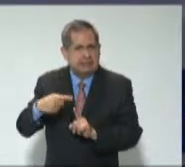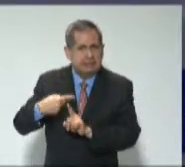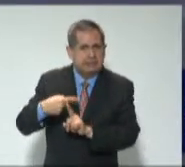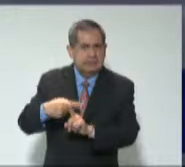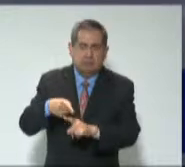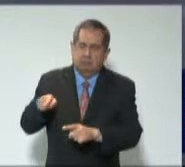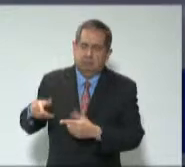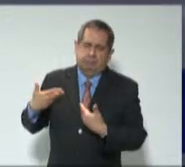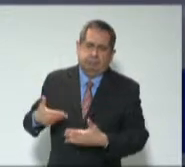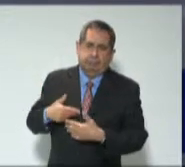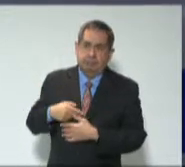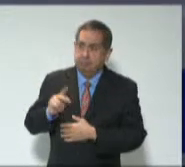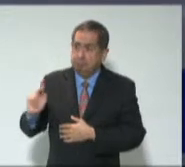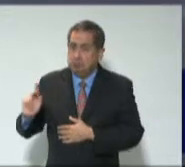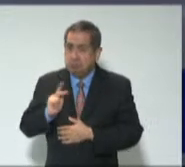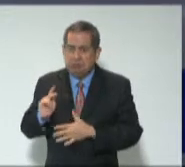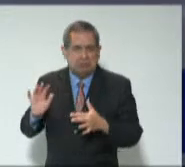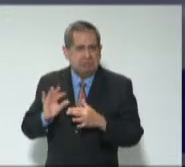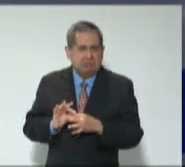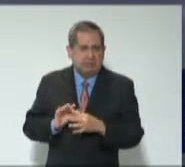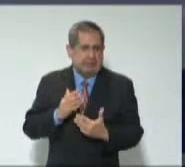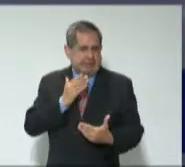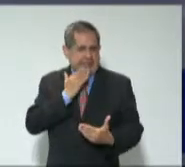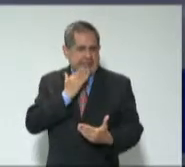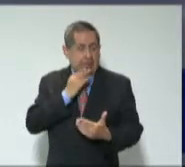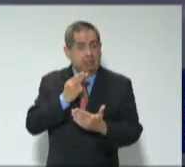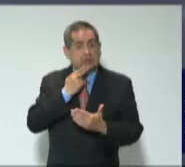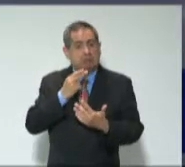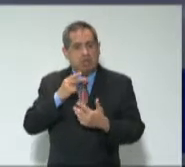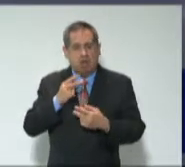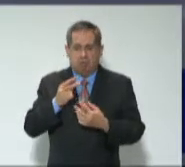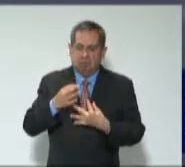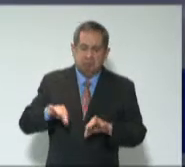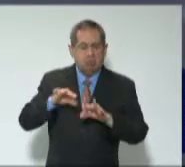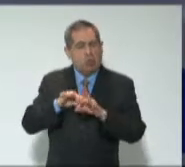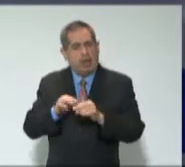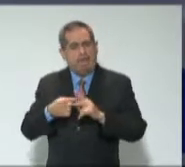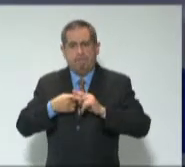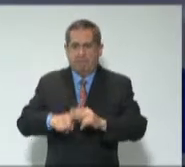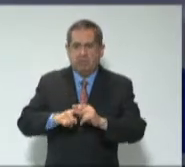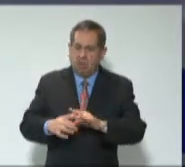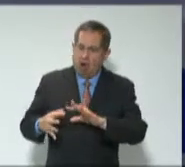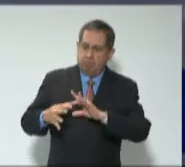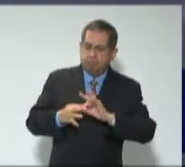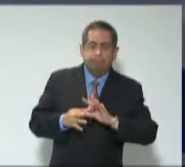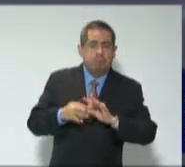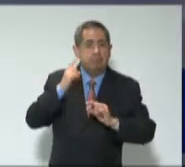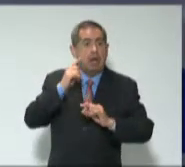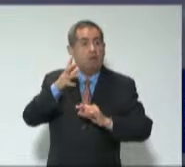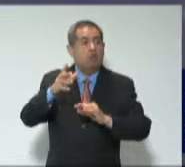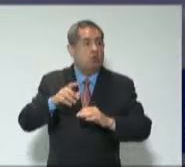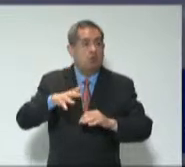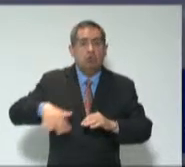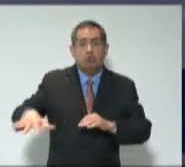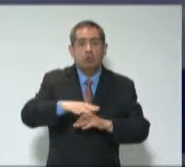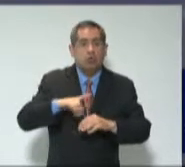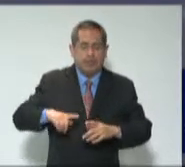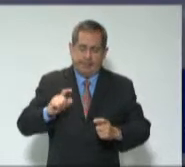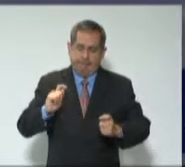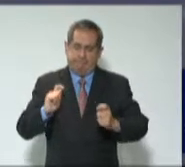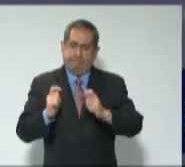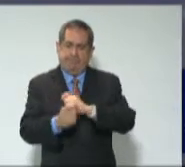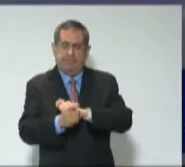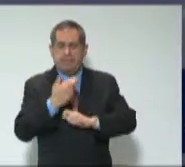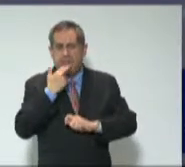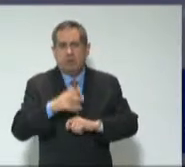coincidencias nos ha permitido sentar las bases de una nueva transformación en la vida pública también